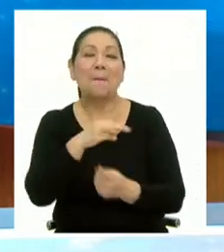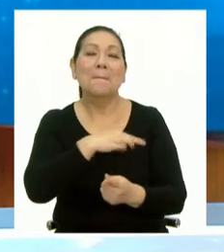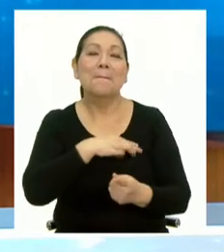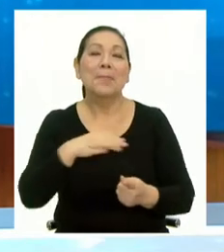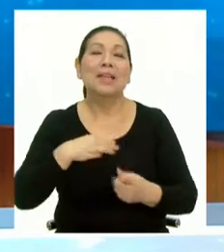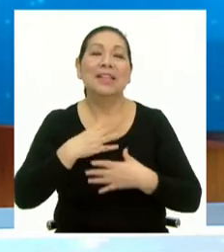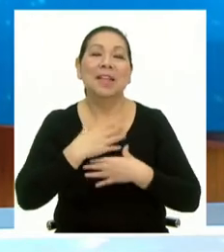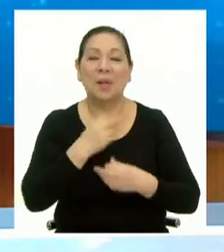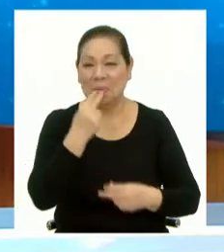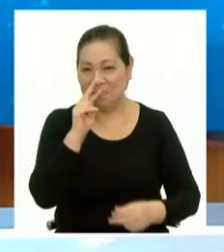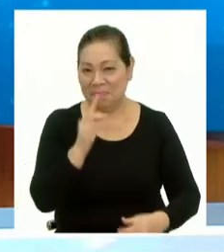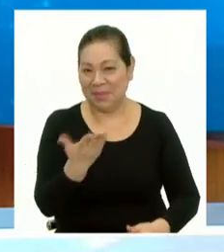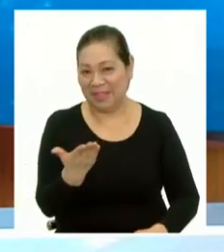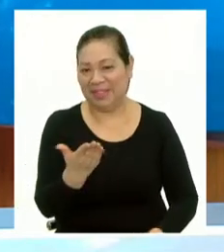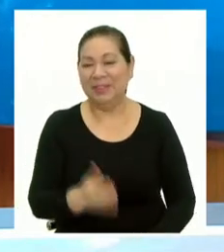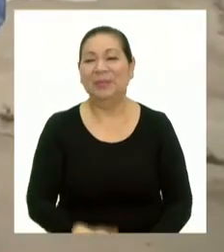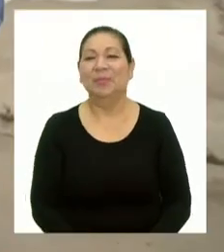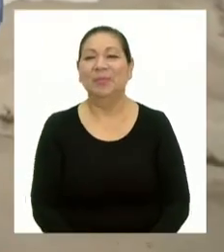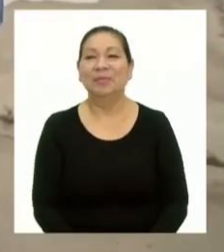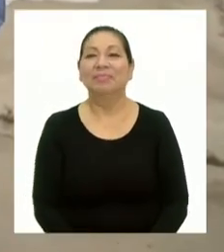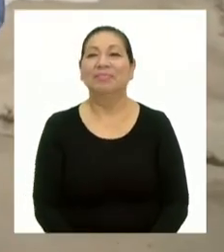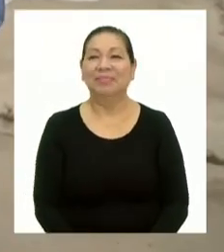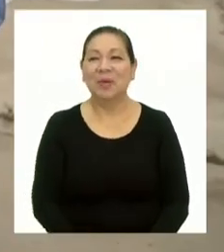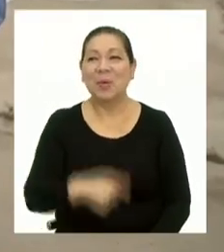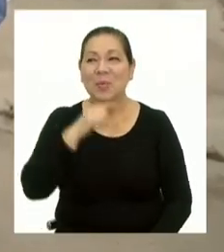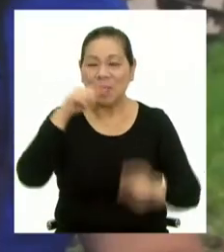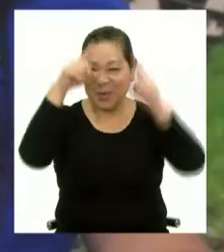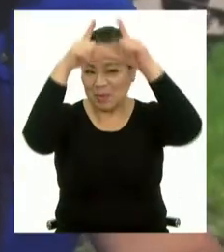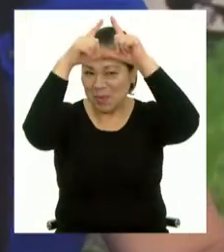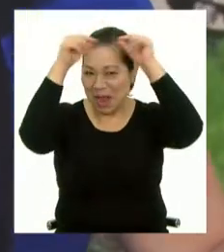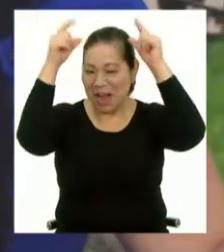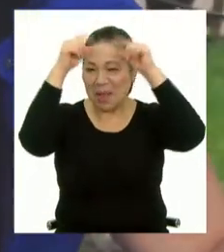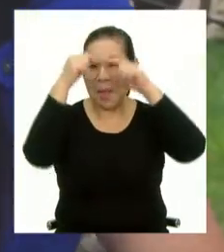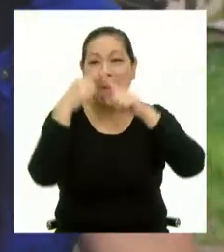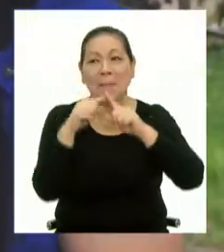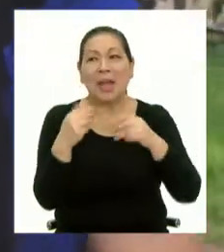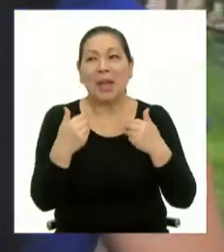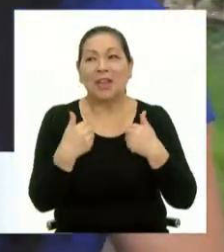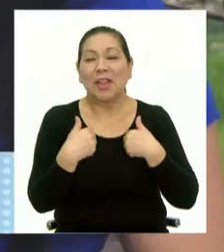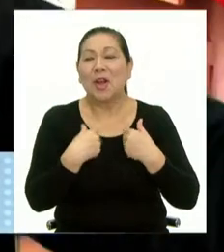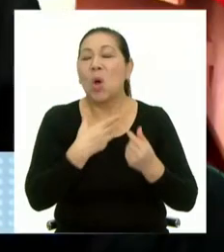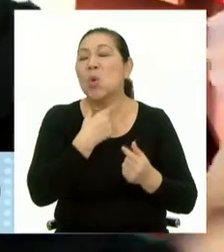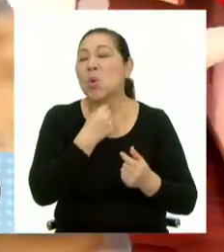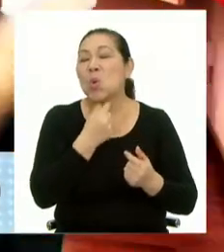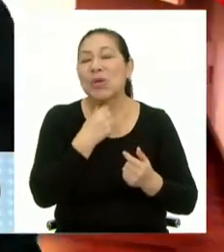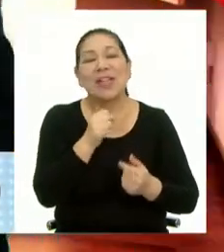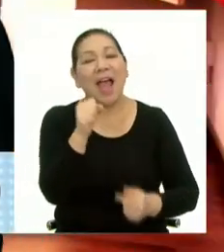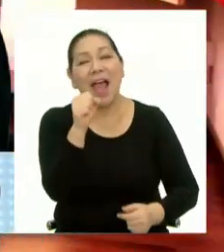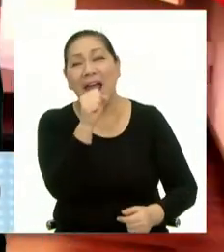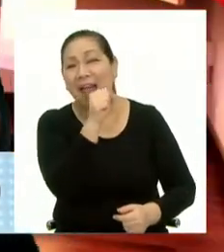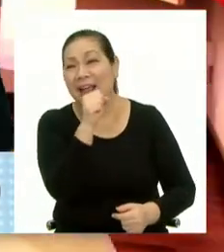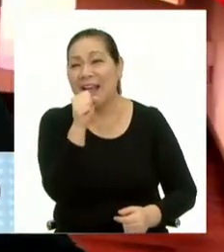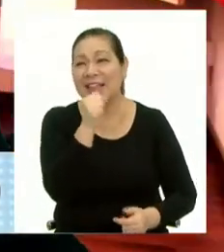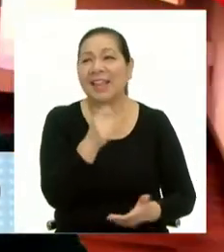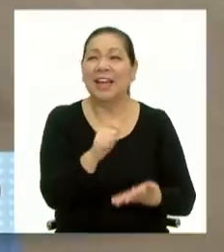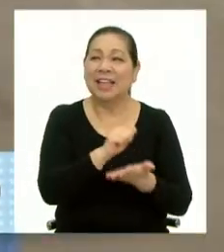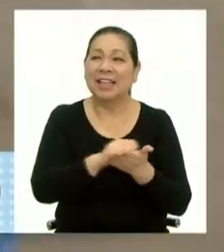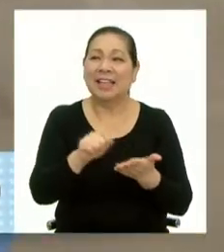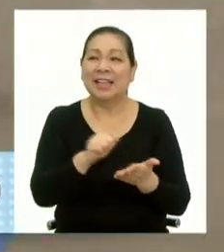Ministerio de Salud. Veamos. Es enfermera de vocación, pero tiene gran afición por el canto y la